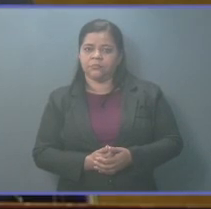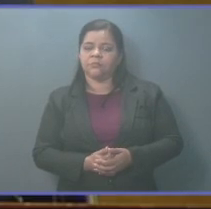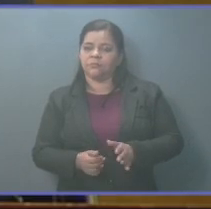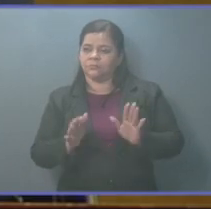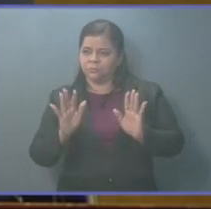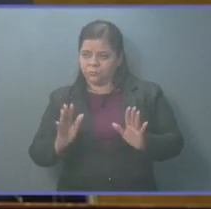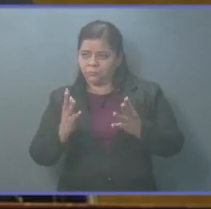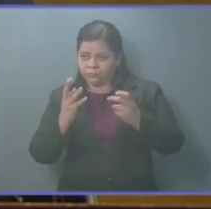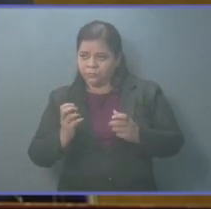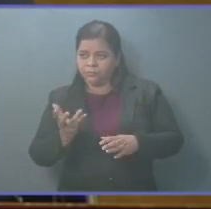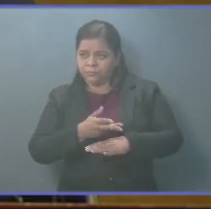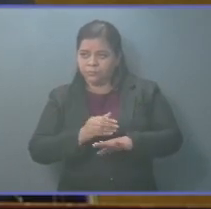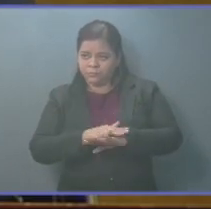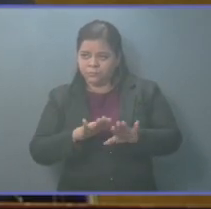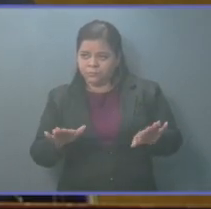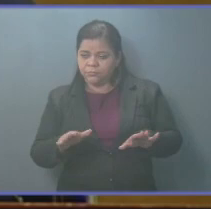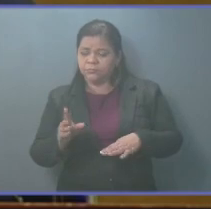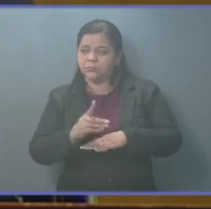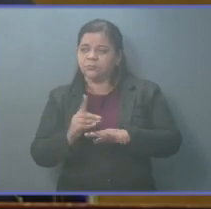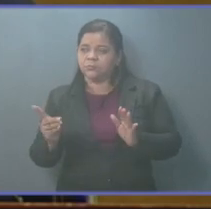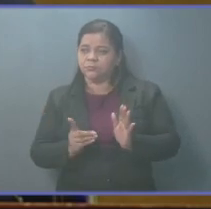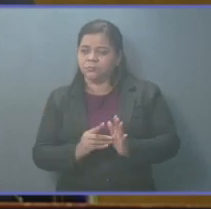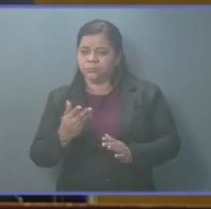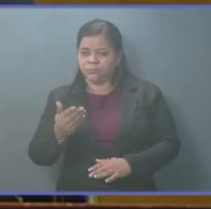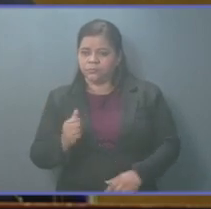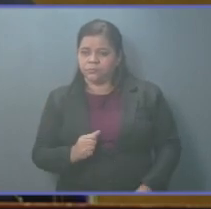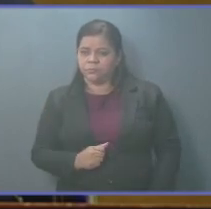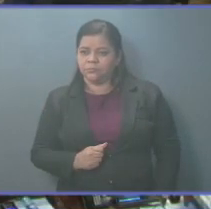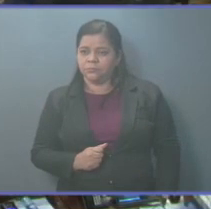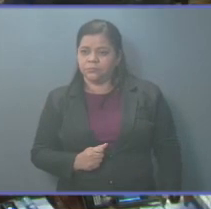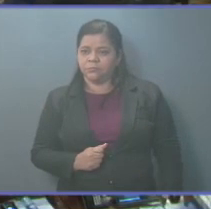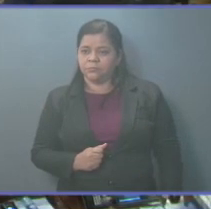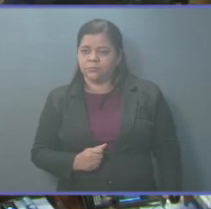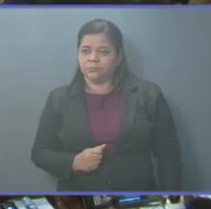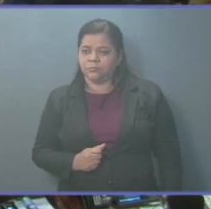Para finalizar, diputado Iraed.